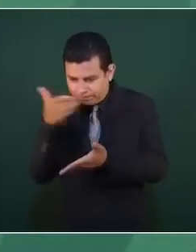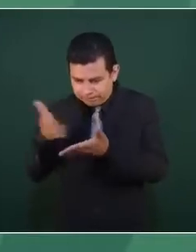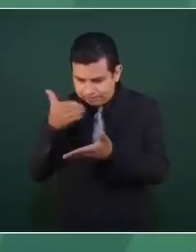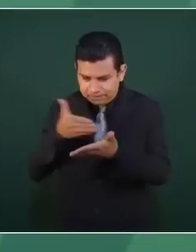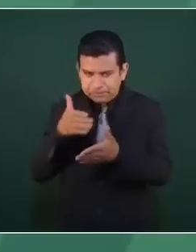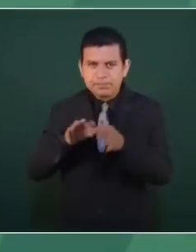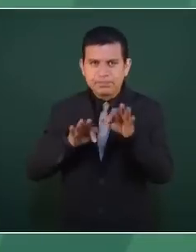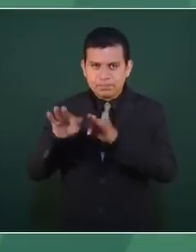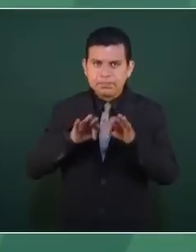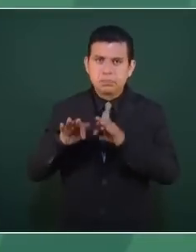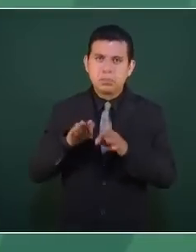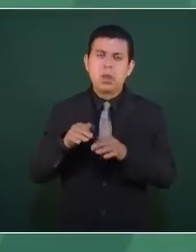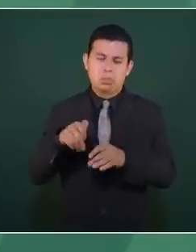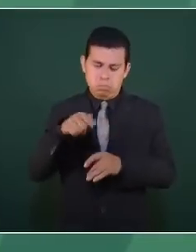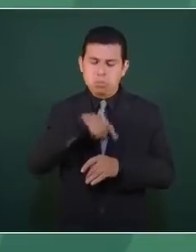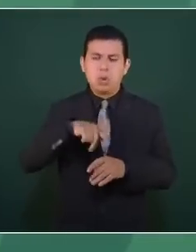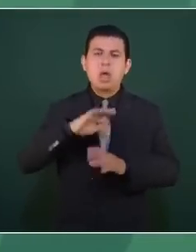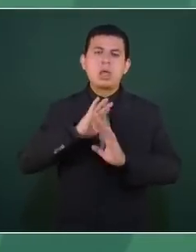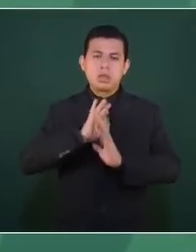tenemos esa información.